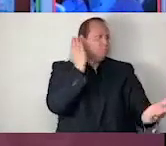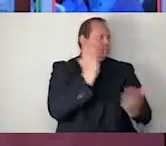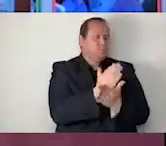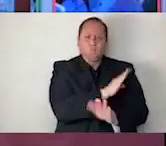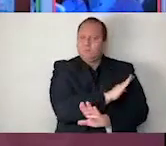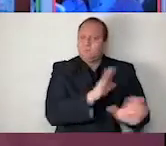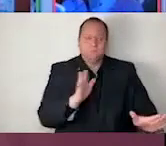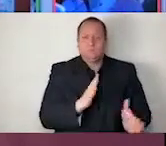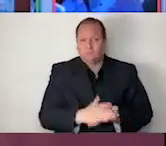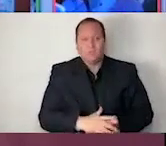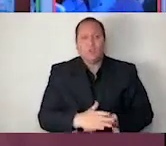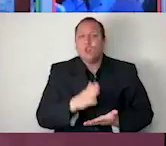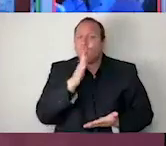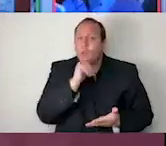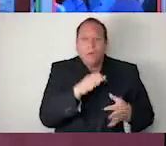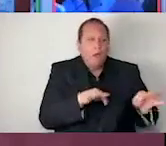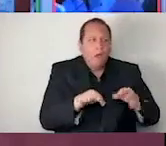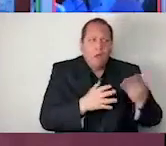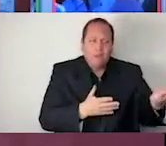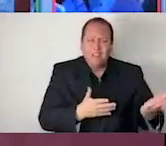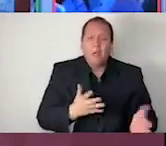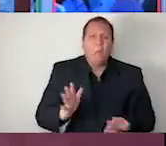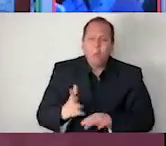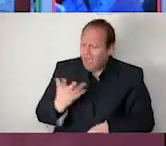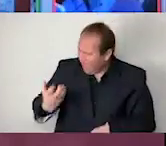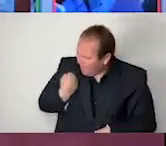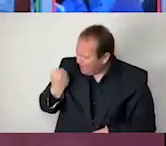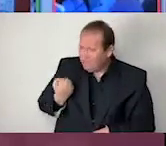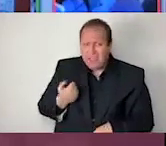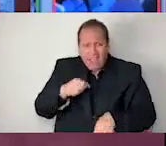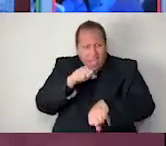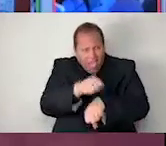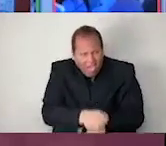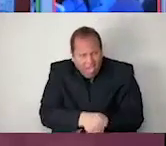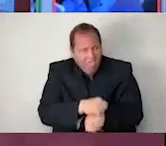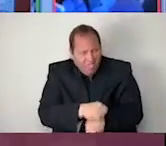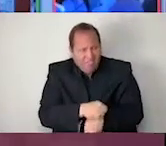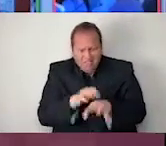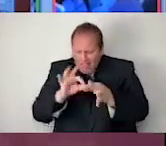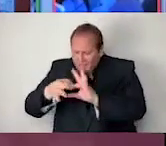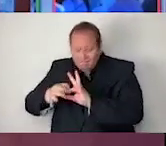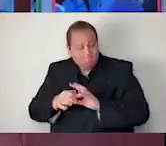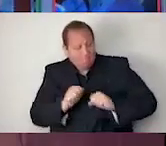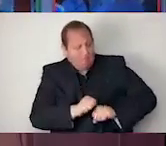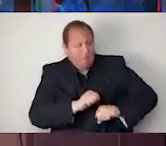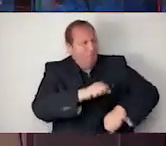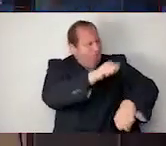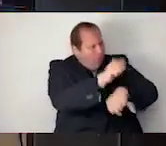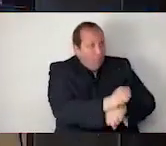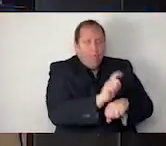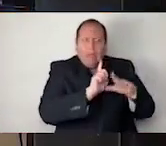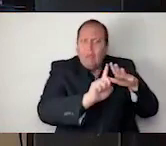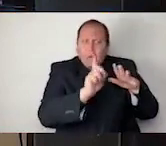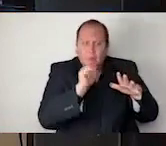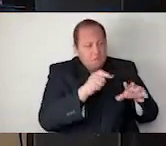abuso y que fueron sus esclavos o sea desencadenaron para que no salieran lo que